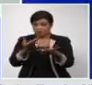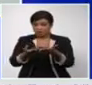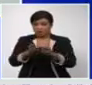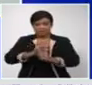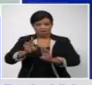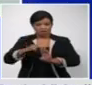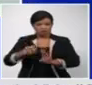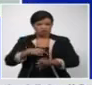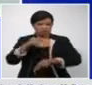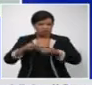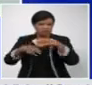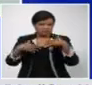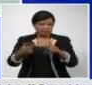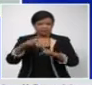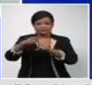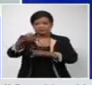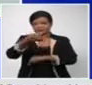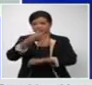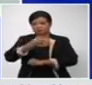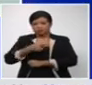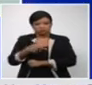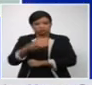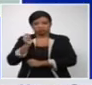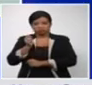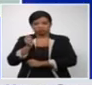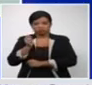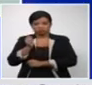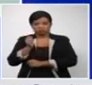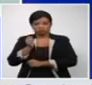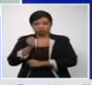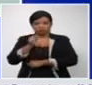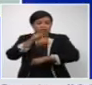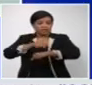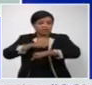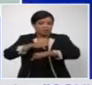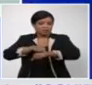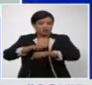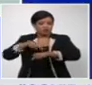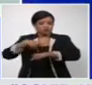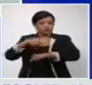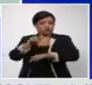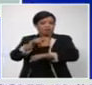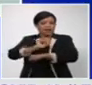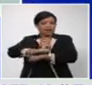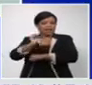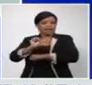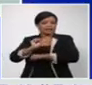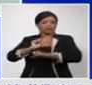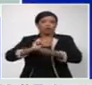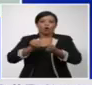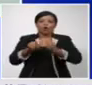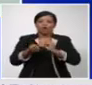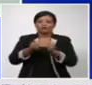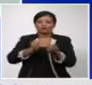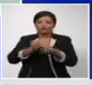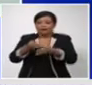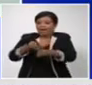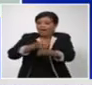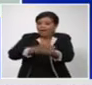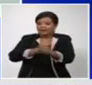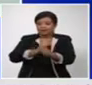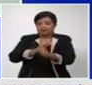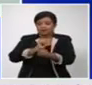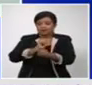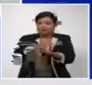y rápidamente, de forma tal que eso es tiempo que se gana en la evolución. Después el tiempo de